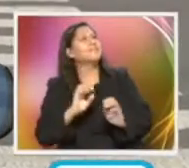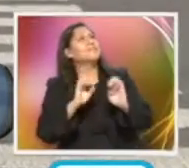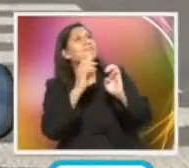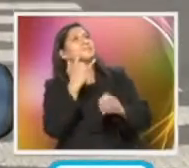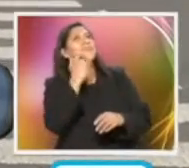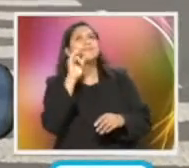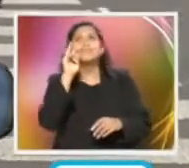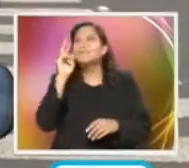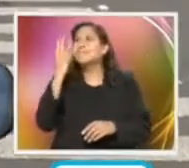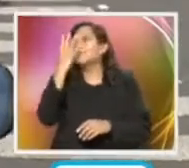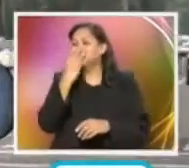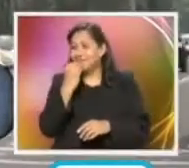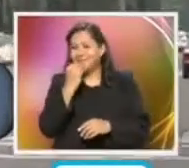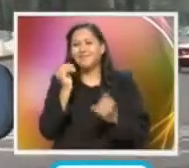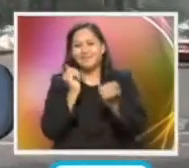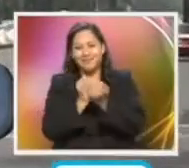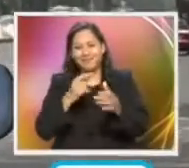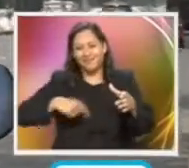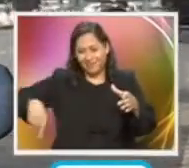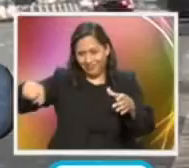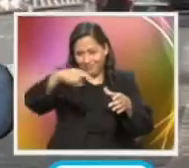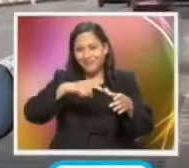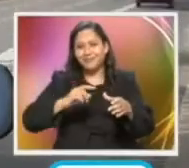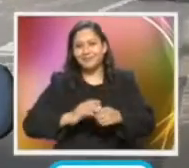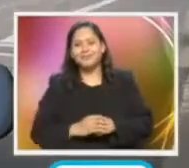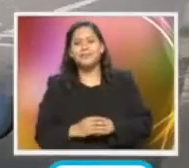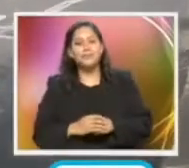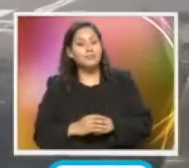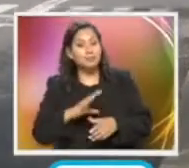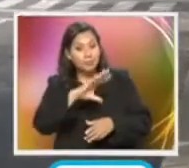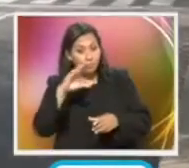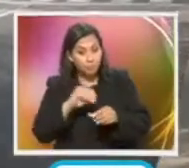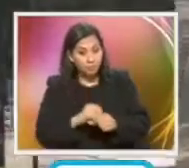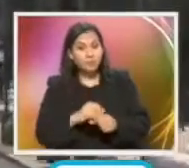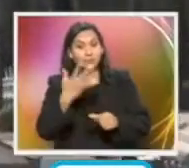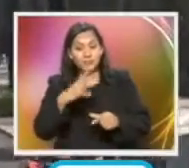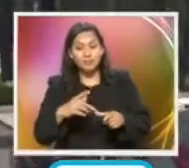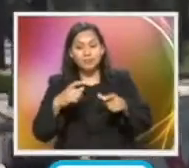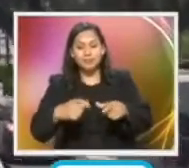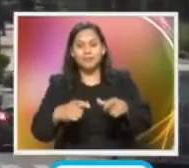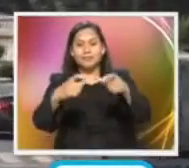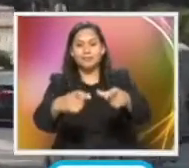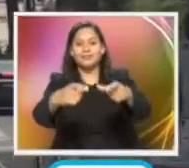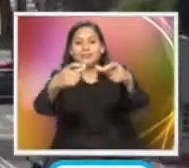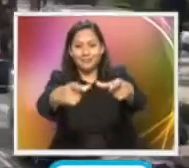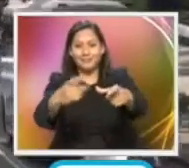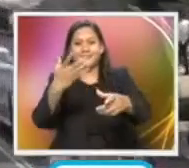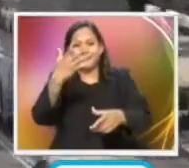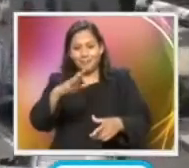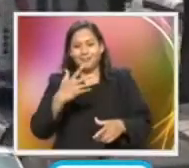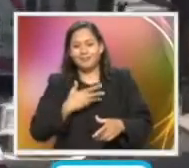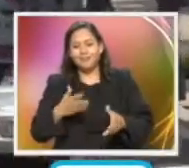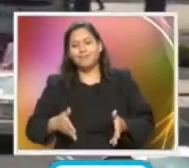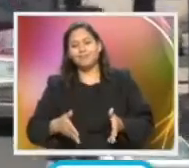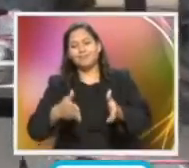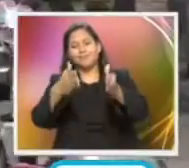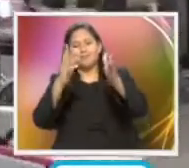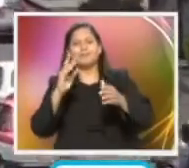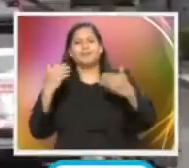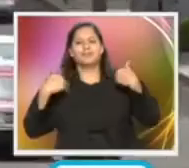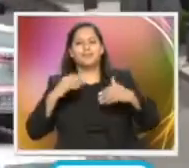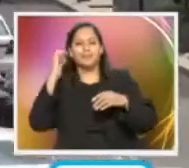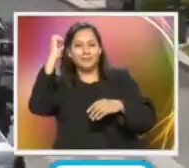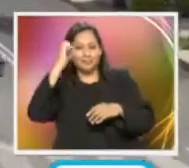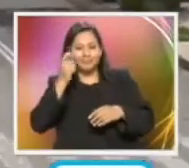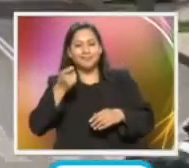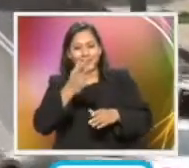edificios y por supuesto de sus glorietas. En total son 10 las glorietas que conforman este Paseo de la Emperatriz, como le